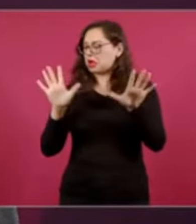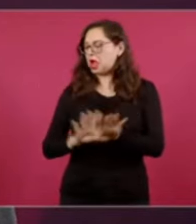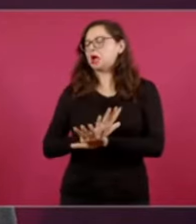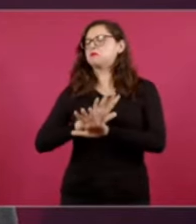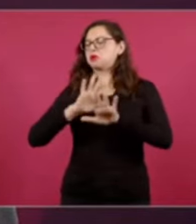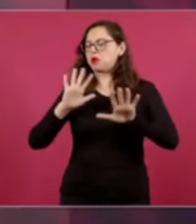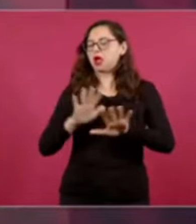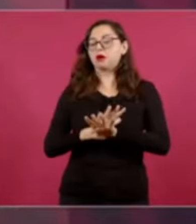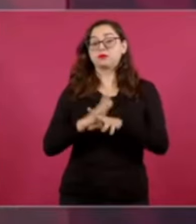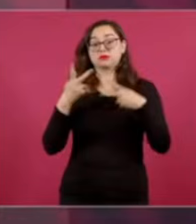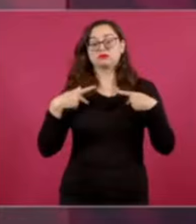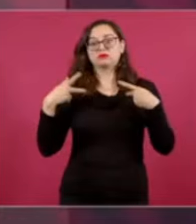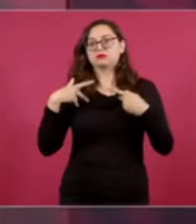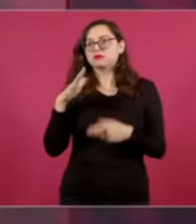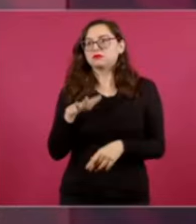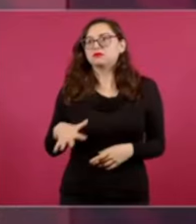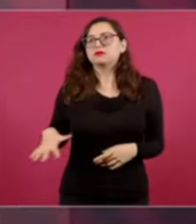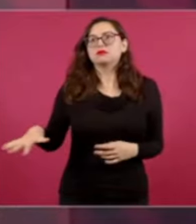te lo creyó,